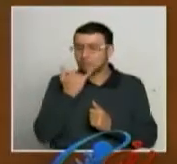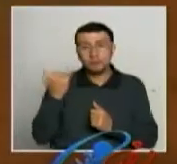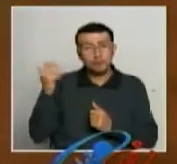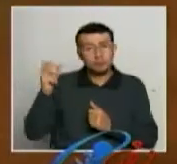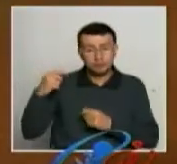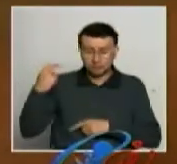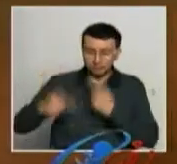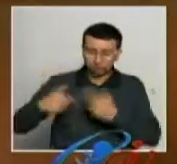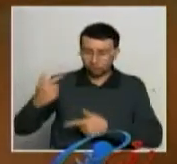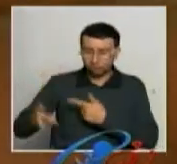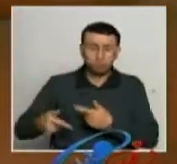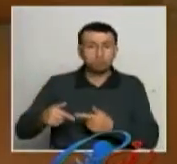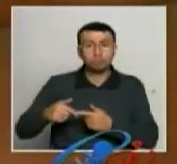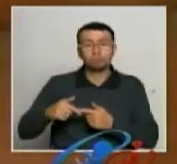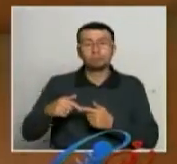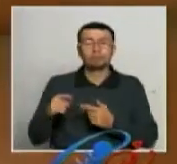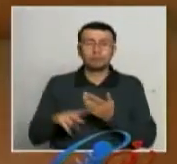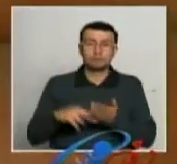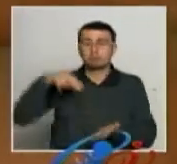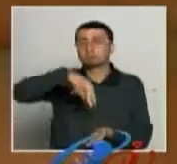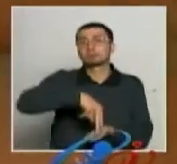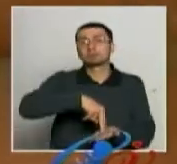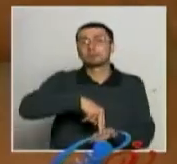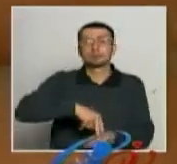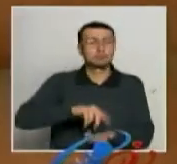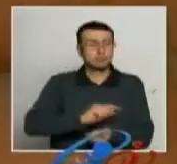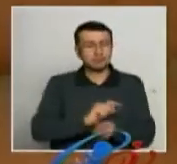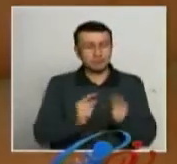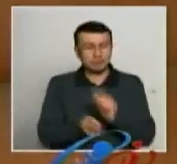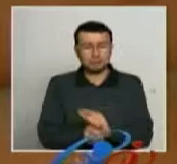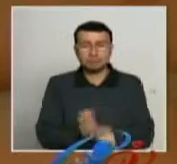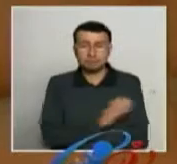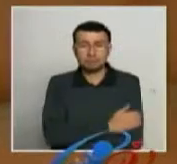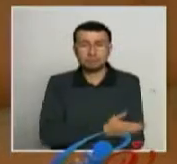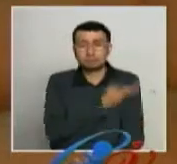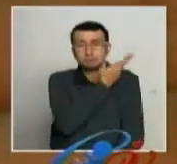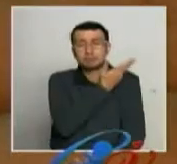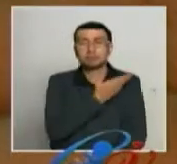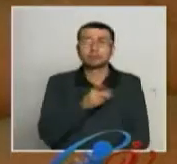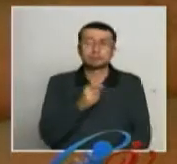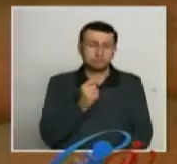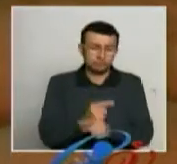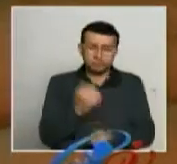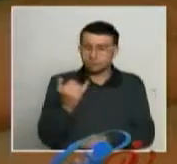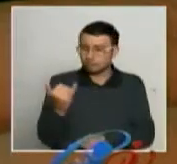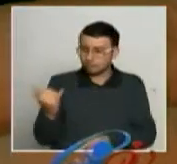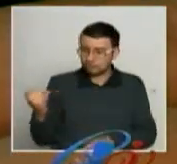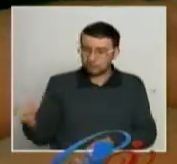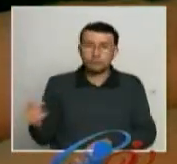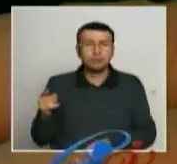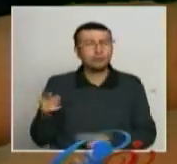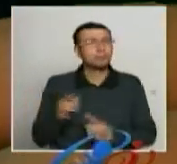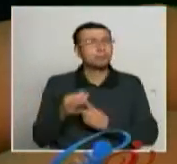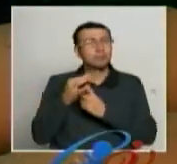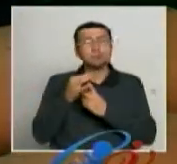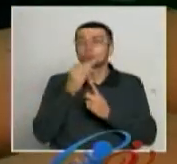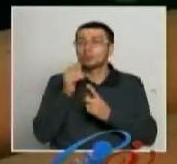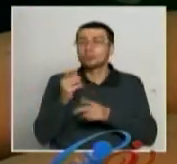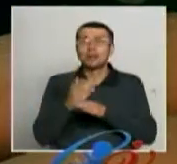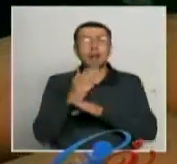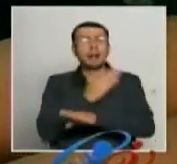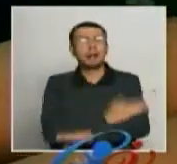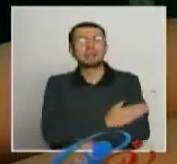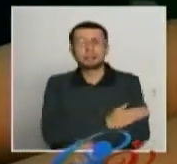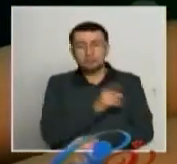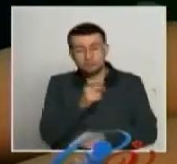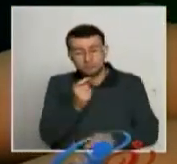rápidamente se puso de pie. Entonces esos cambios de presiones han llevado a que se genere ese tipo de situaciones, y ideal antes de hacer cualquier tipo